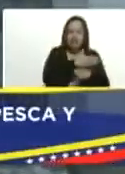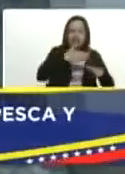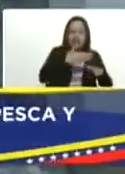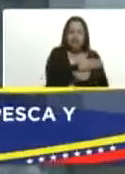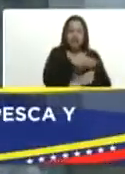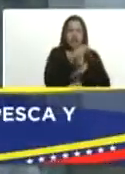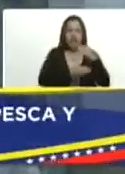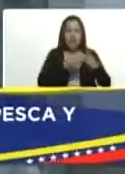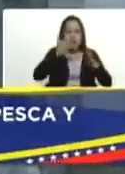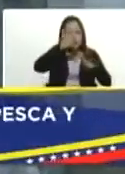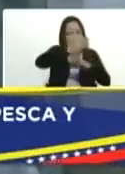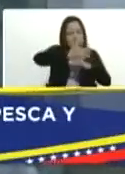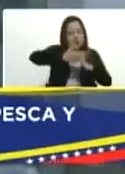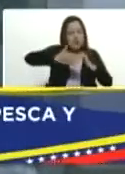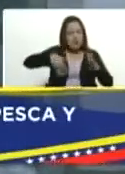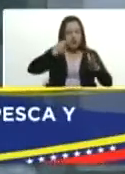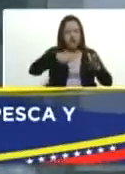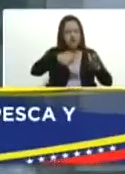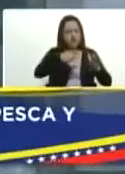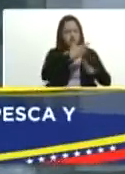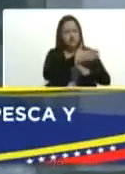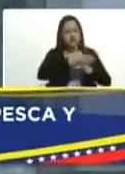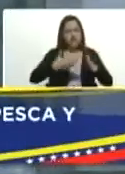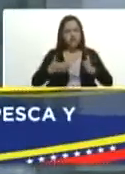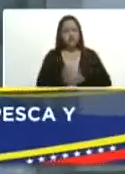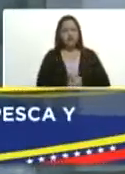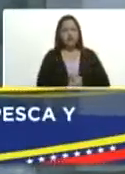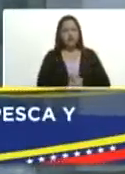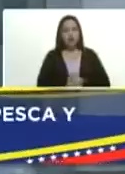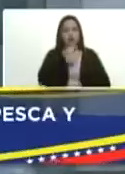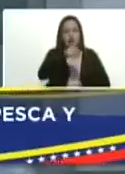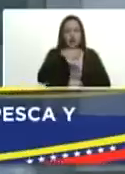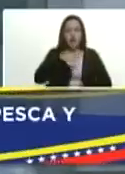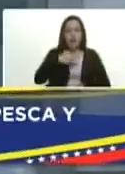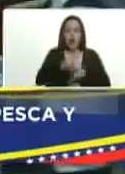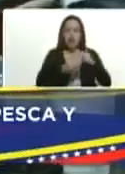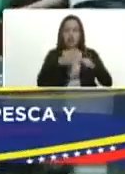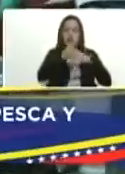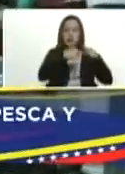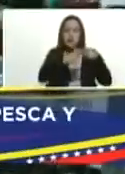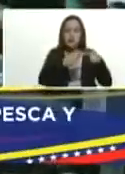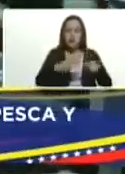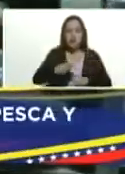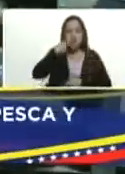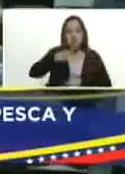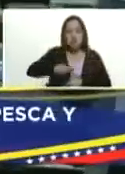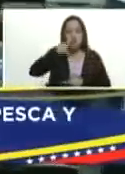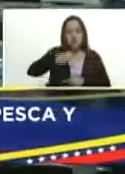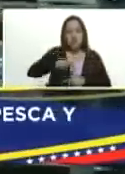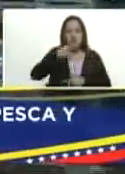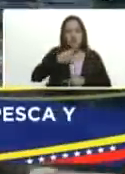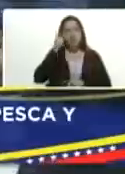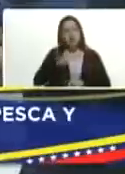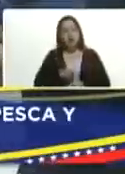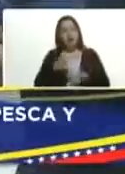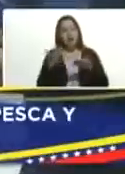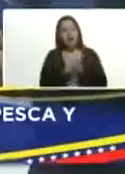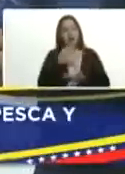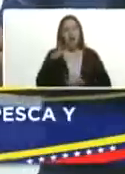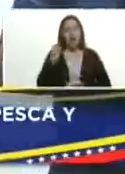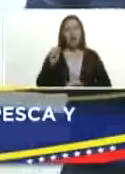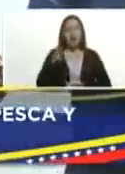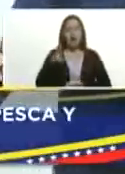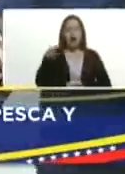especies, mira, todas las especies ya. Este pasuchi, saco, este es atún, el filete de pargo, pargo